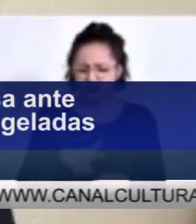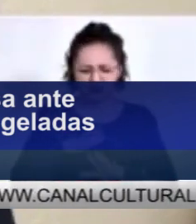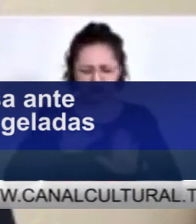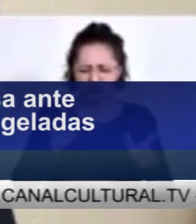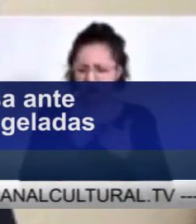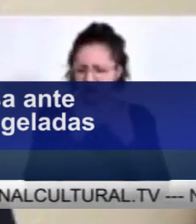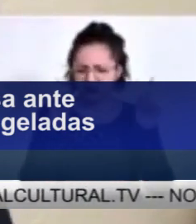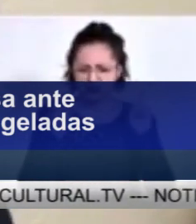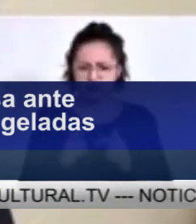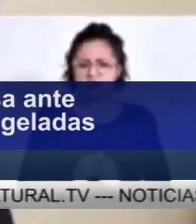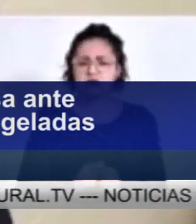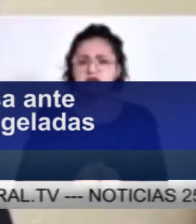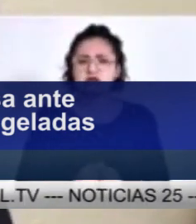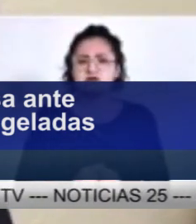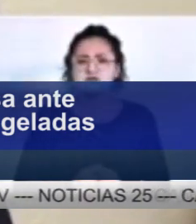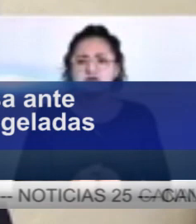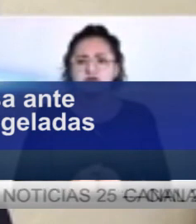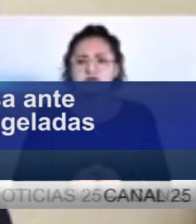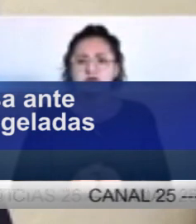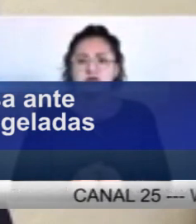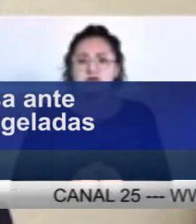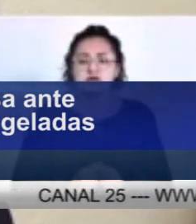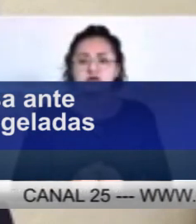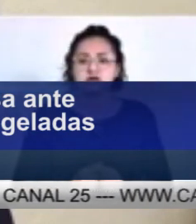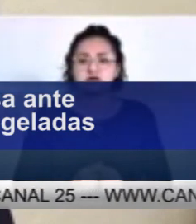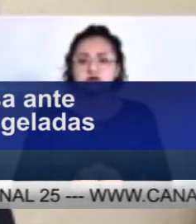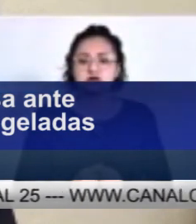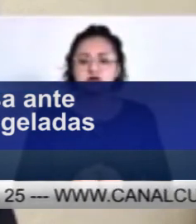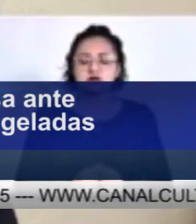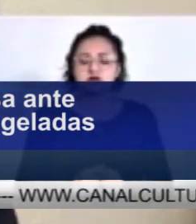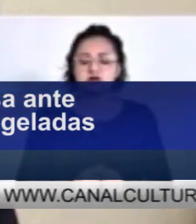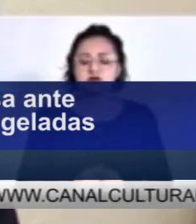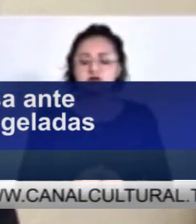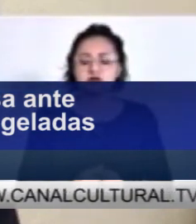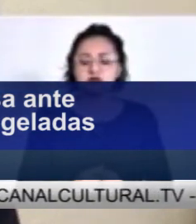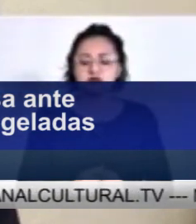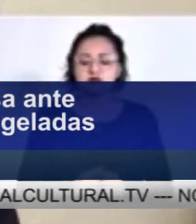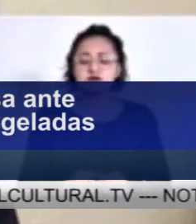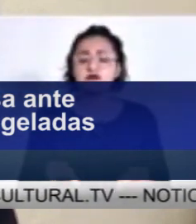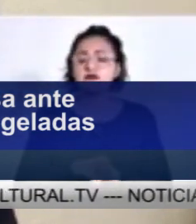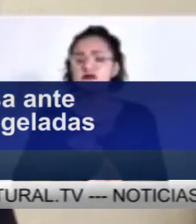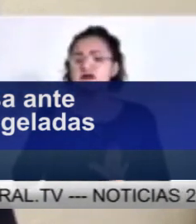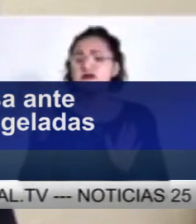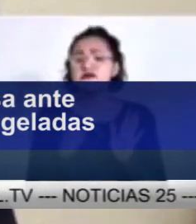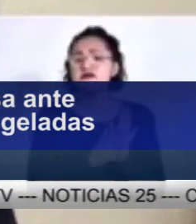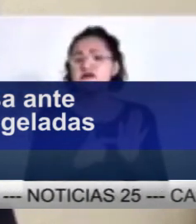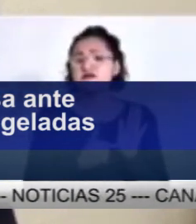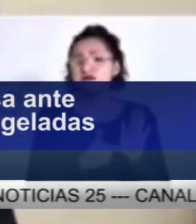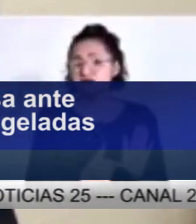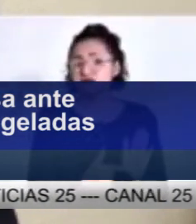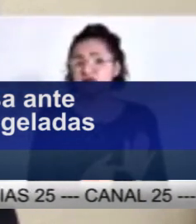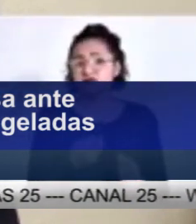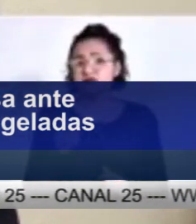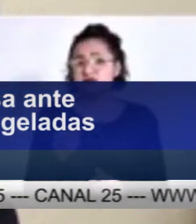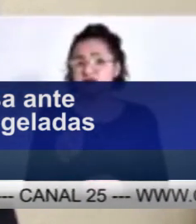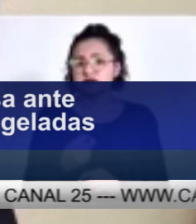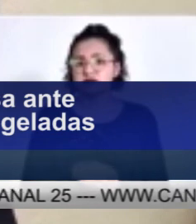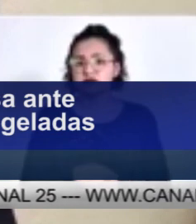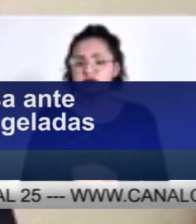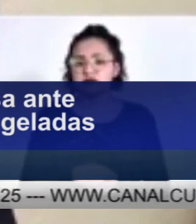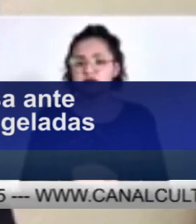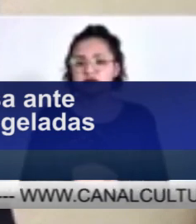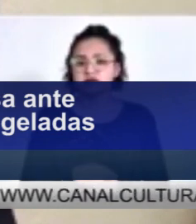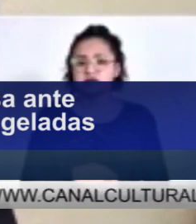adelante desarrollan sus actividades políticas productivas bajo el imperio de la ley